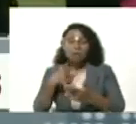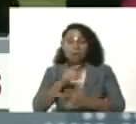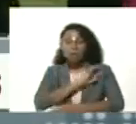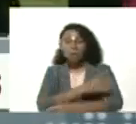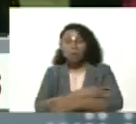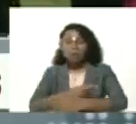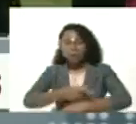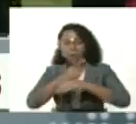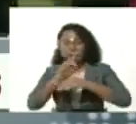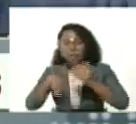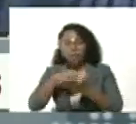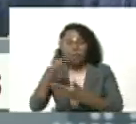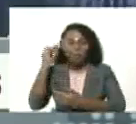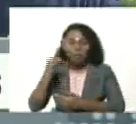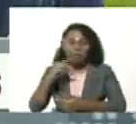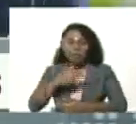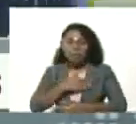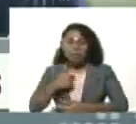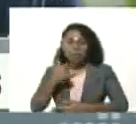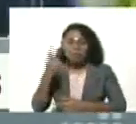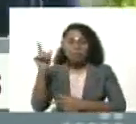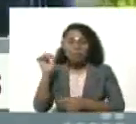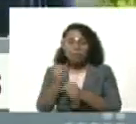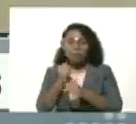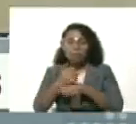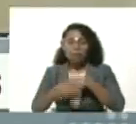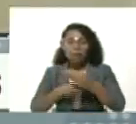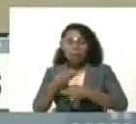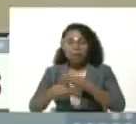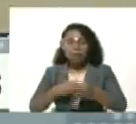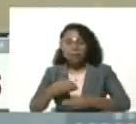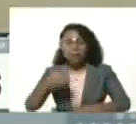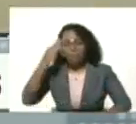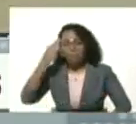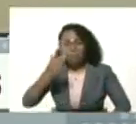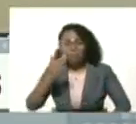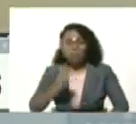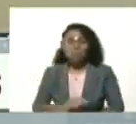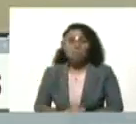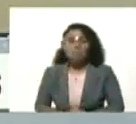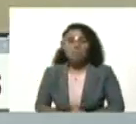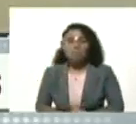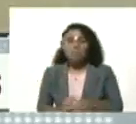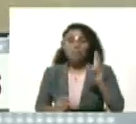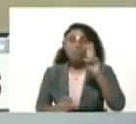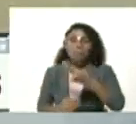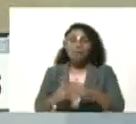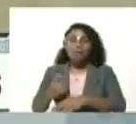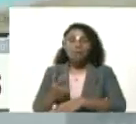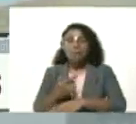Nacional Bolivariana, y quiero resaltar el trabajo incansable de nuestra Fuerza Armada Nacional Bolivariana. Ver a